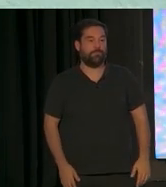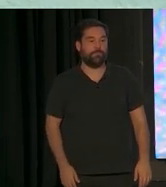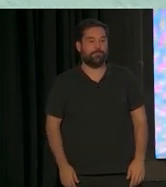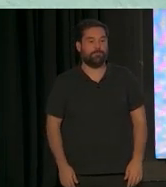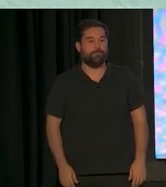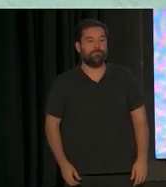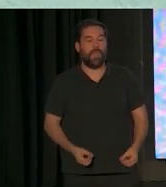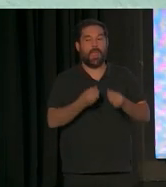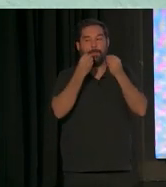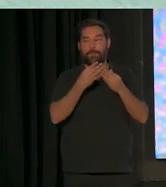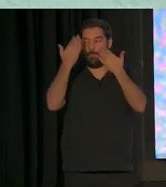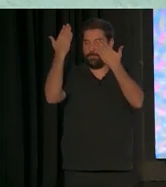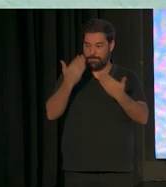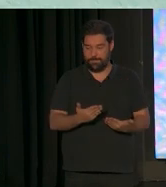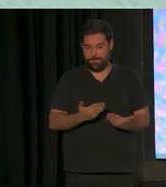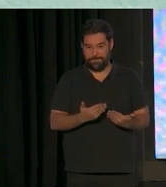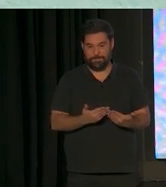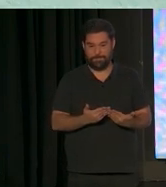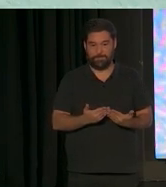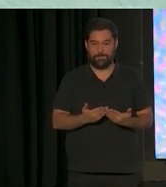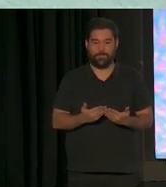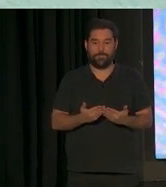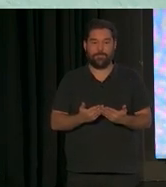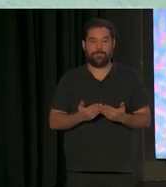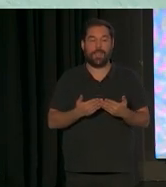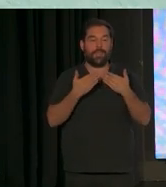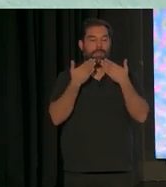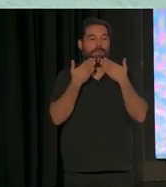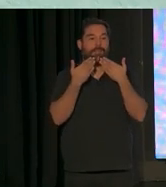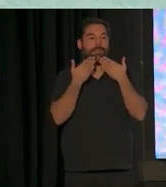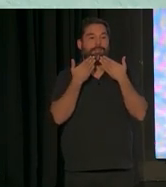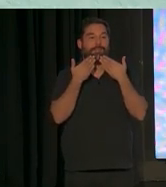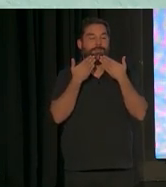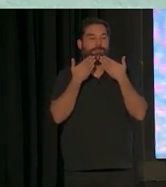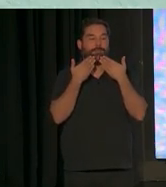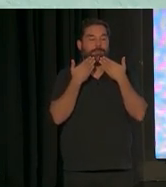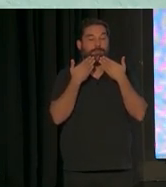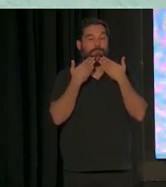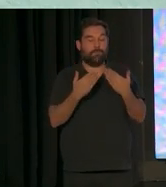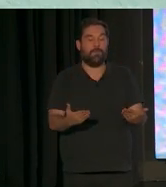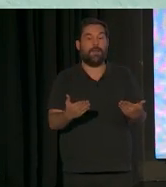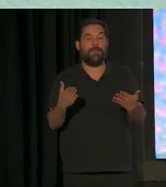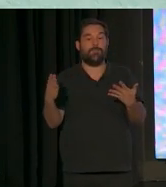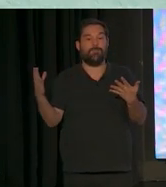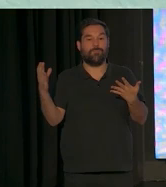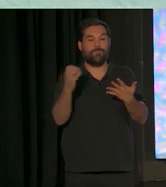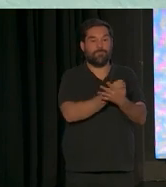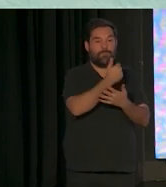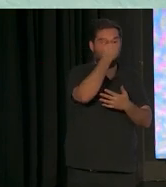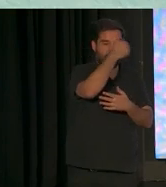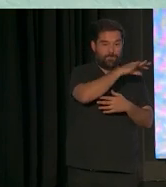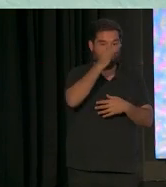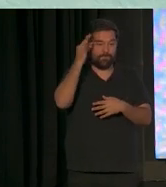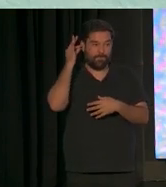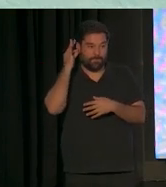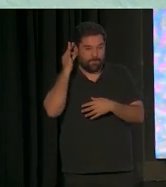Os doy la bienvenida. Y nuestro agradecimiento, desde luego, a todas y cada una de las personas, no las voy a nombrar,